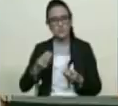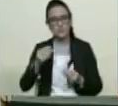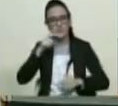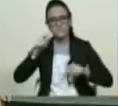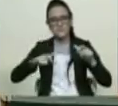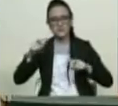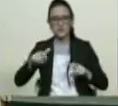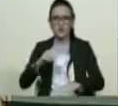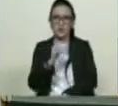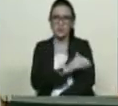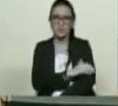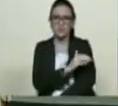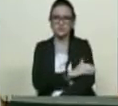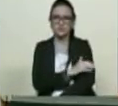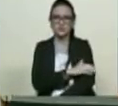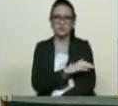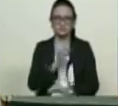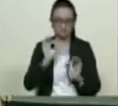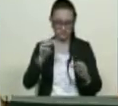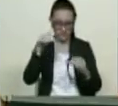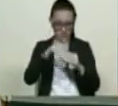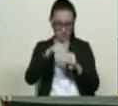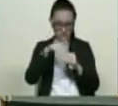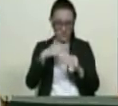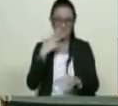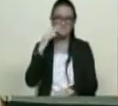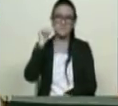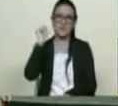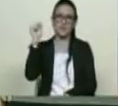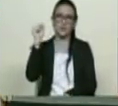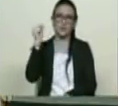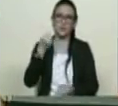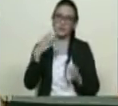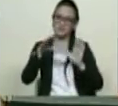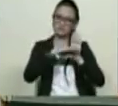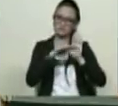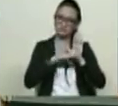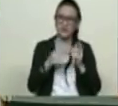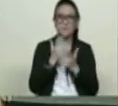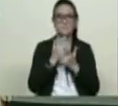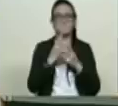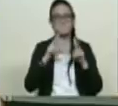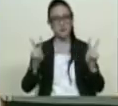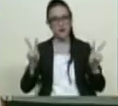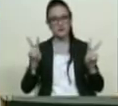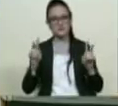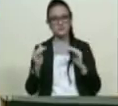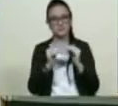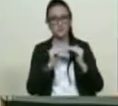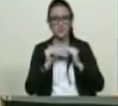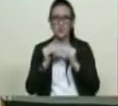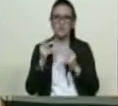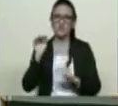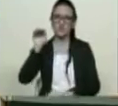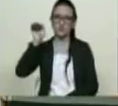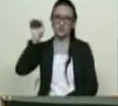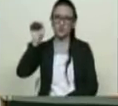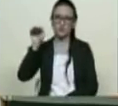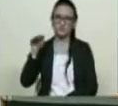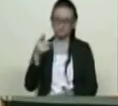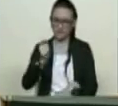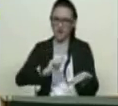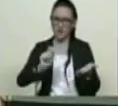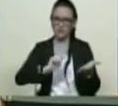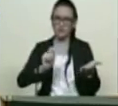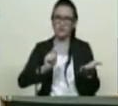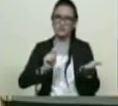oposición van a votar por Nicolás Maduro porque les da la garantía de la paz, de la estabilidad y del futuro. Anótalo. Ya